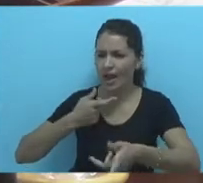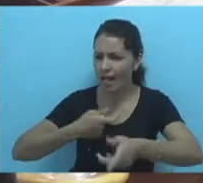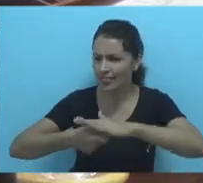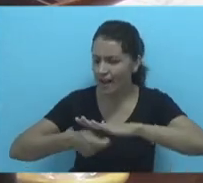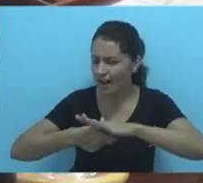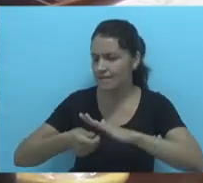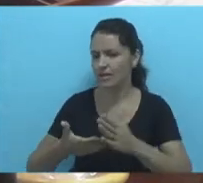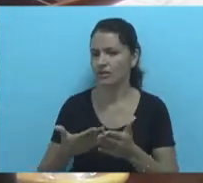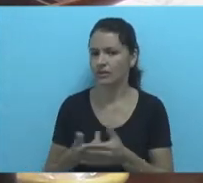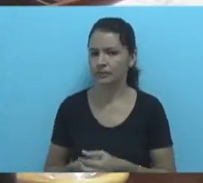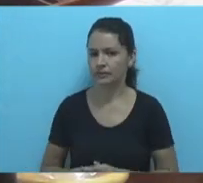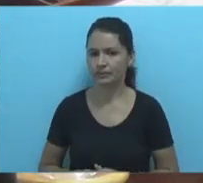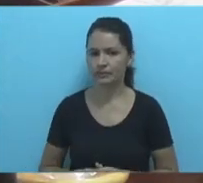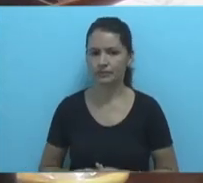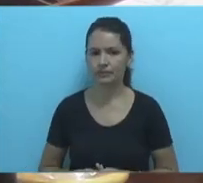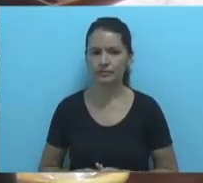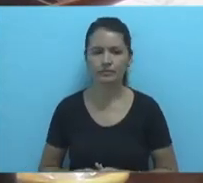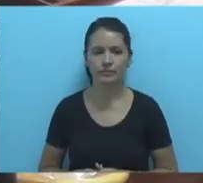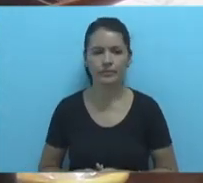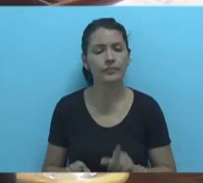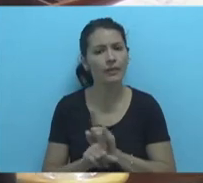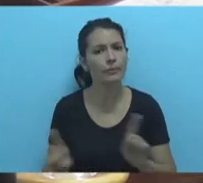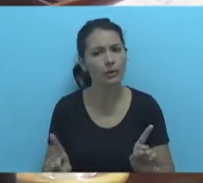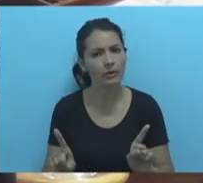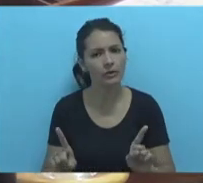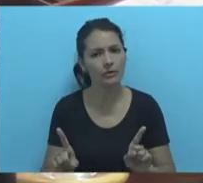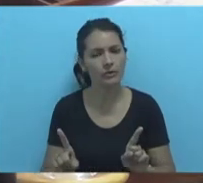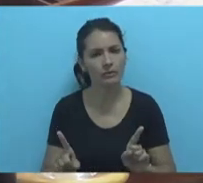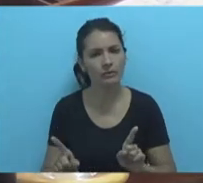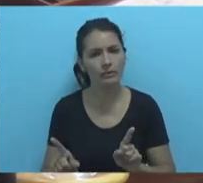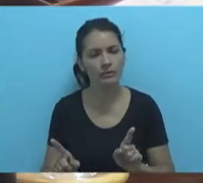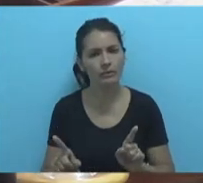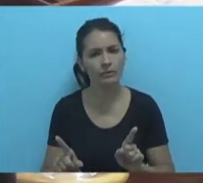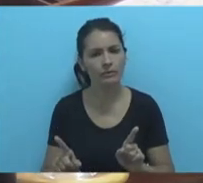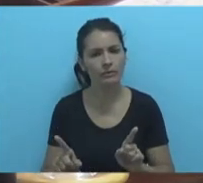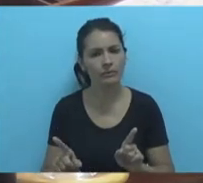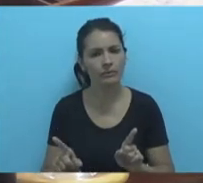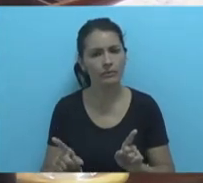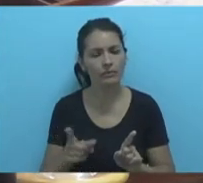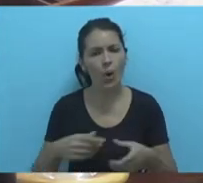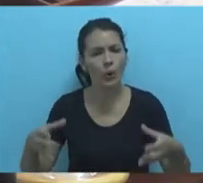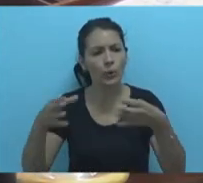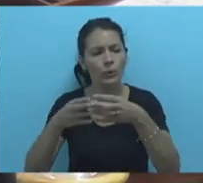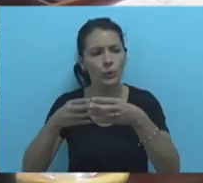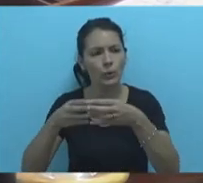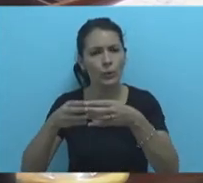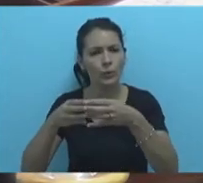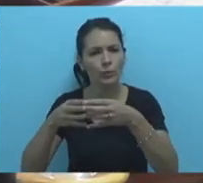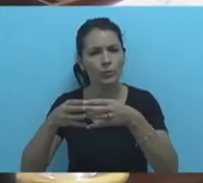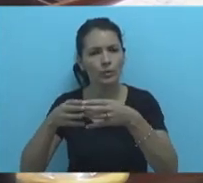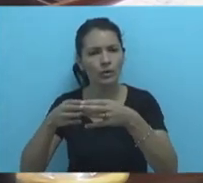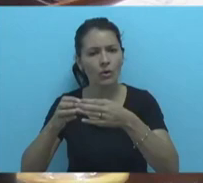del MPA de la provincia de Santa Fe. Y tampoco podemos naturalizar que tengamos una Corte Suprema de Justicia en la